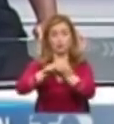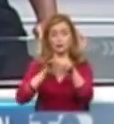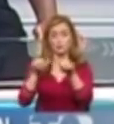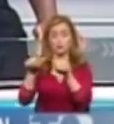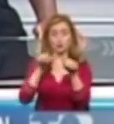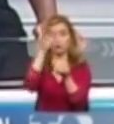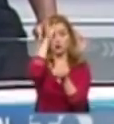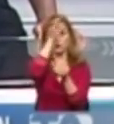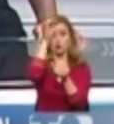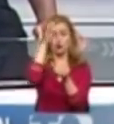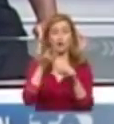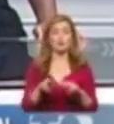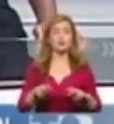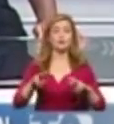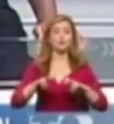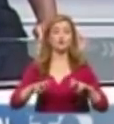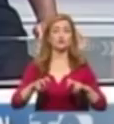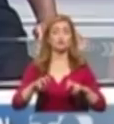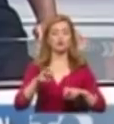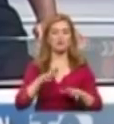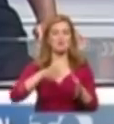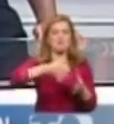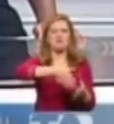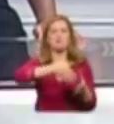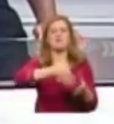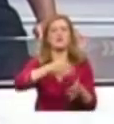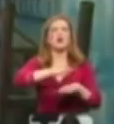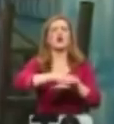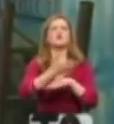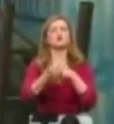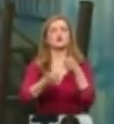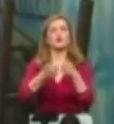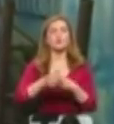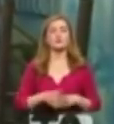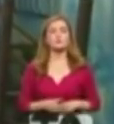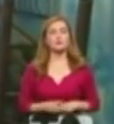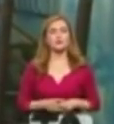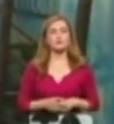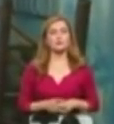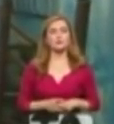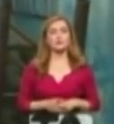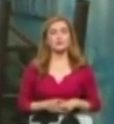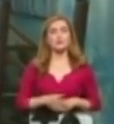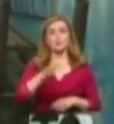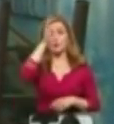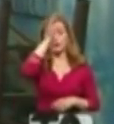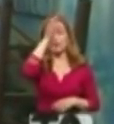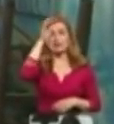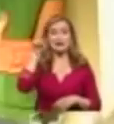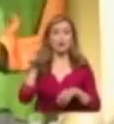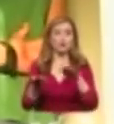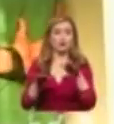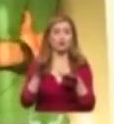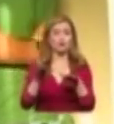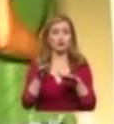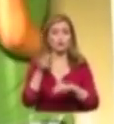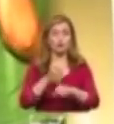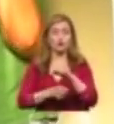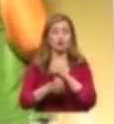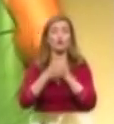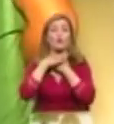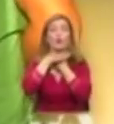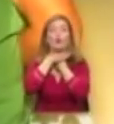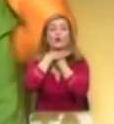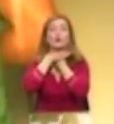administrador de la clínica y se investiga las causas del crimen. En esta supuesta clínica de rehabilitación fue asesinado uno de